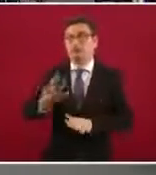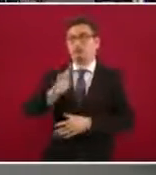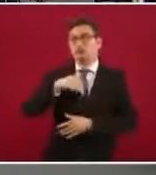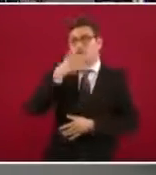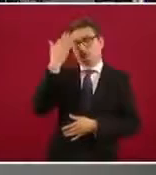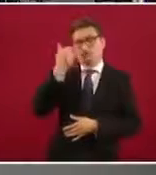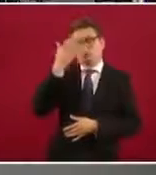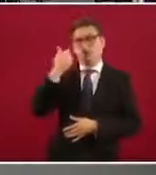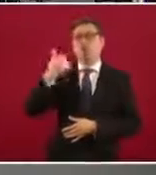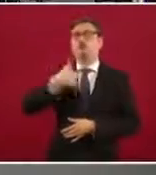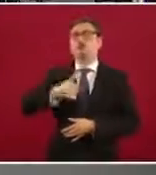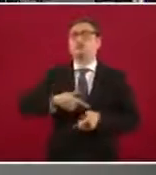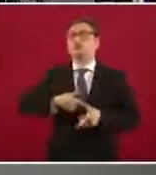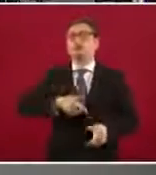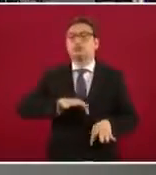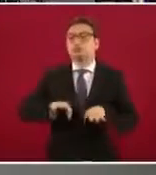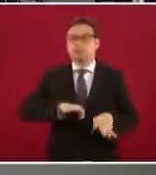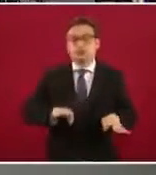Yo tengo que trabajar